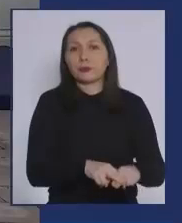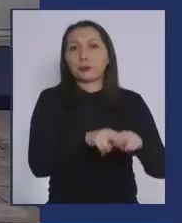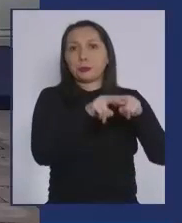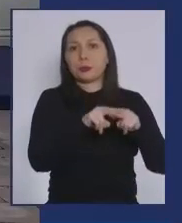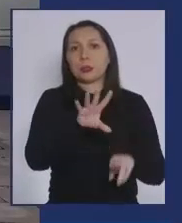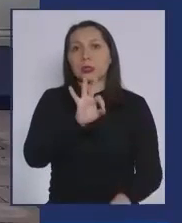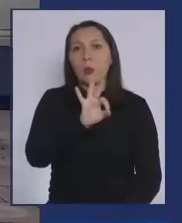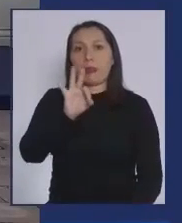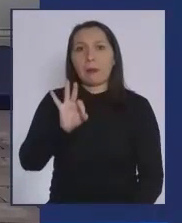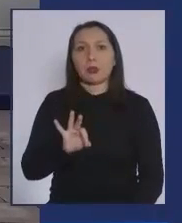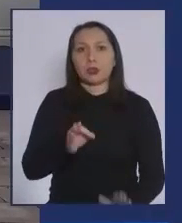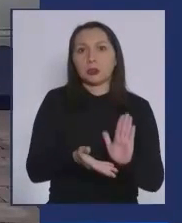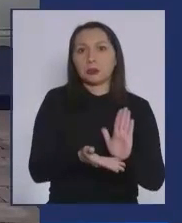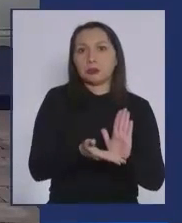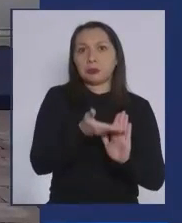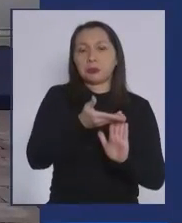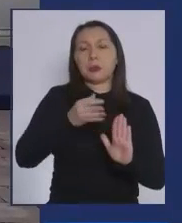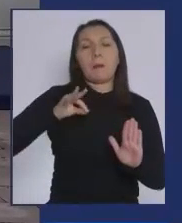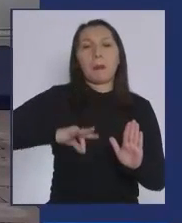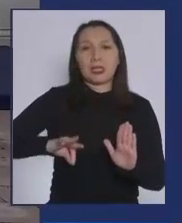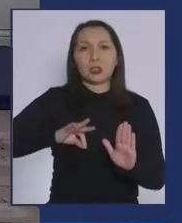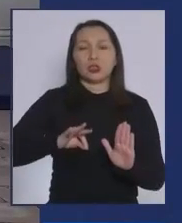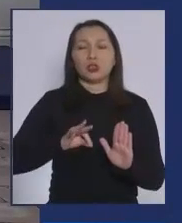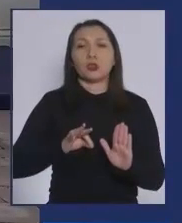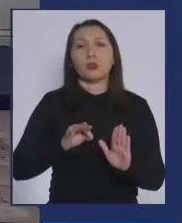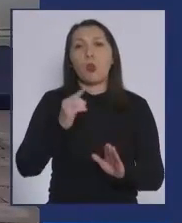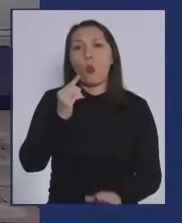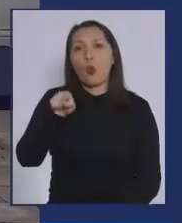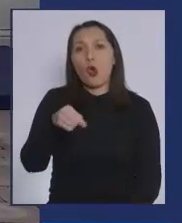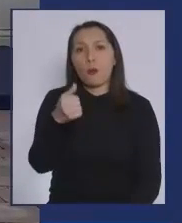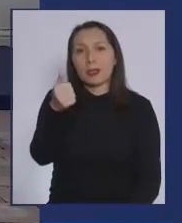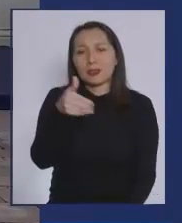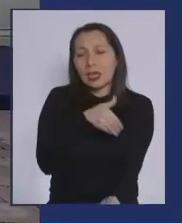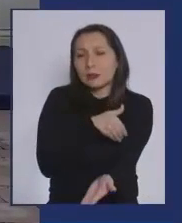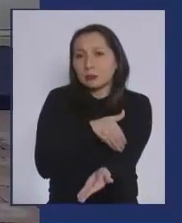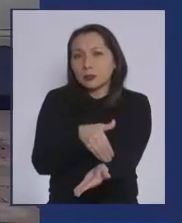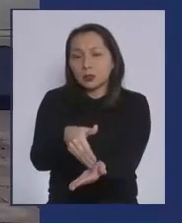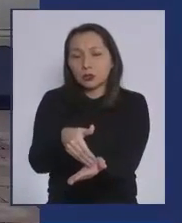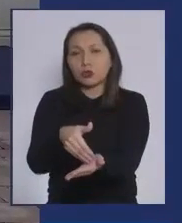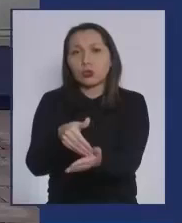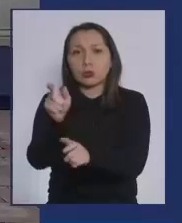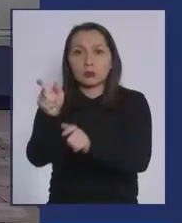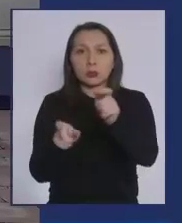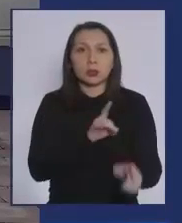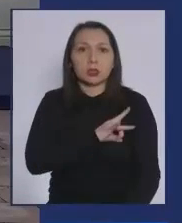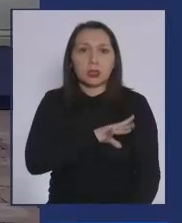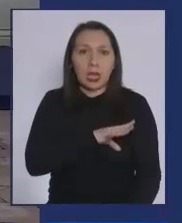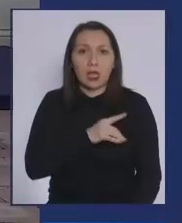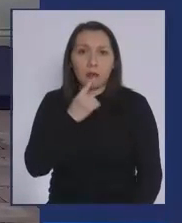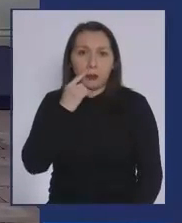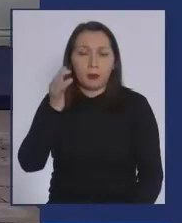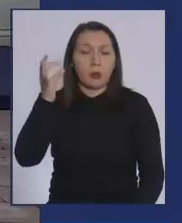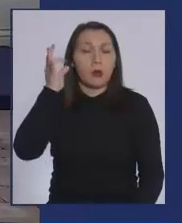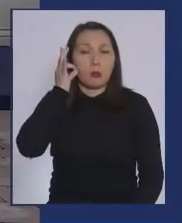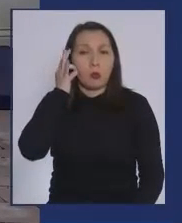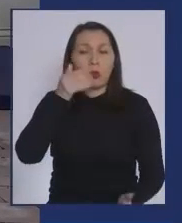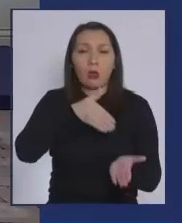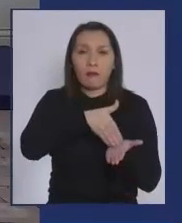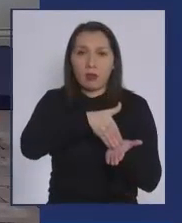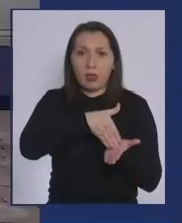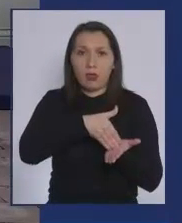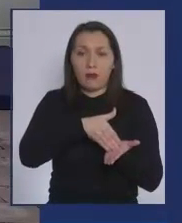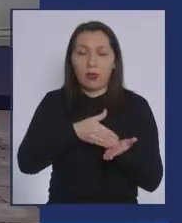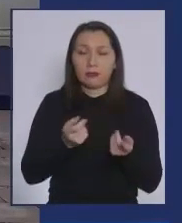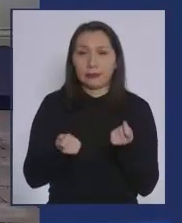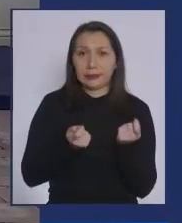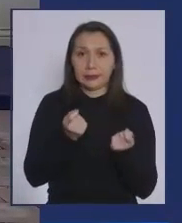un 50% las pensiones de 16 millones de chilenas y chilenos vulnerables